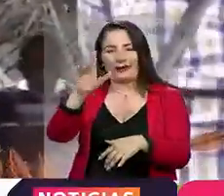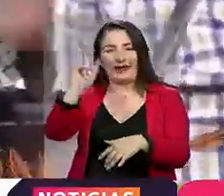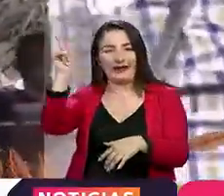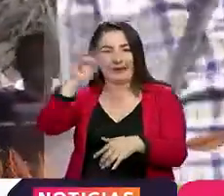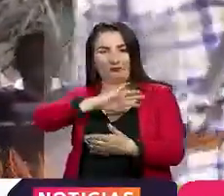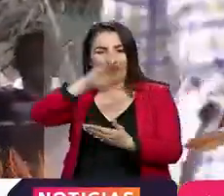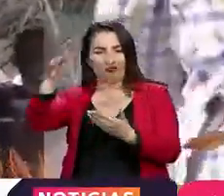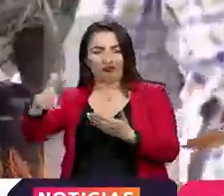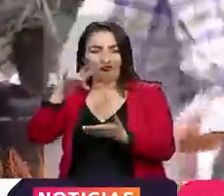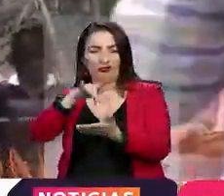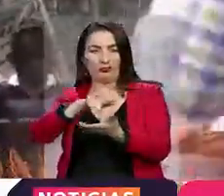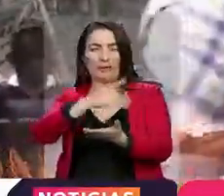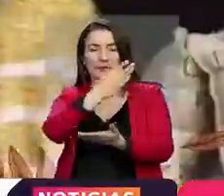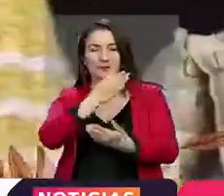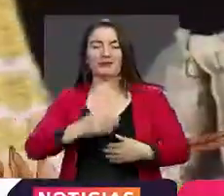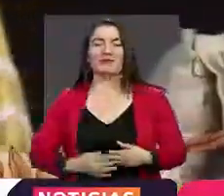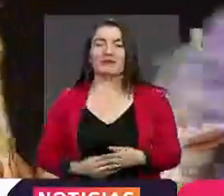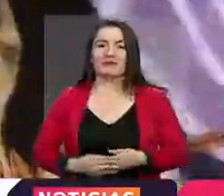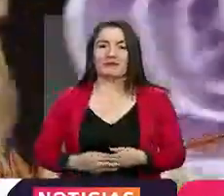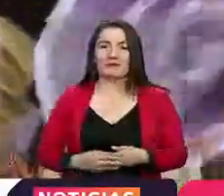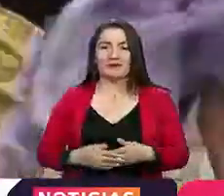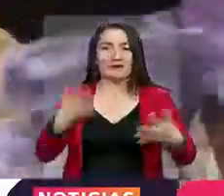Bogotá.